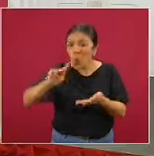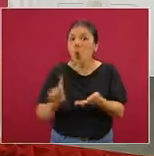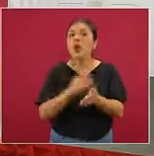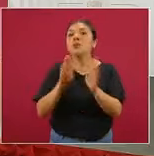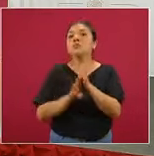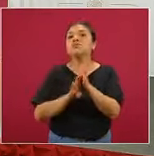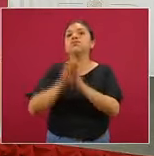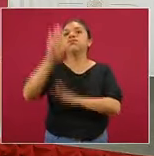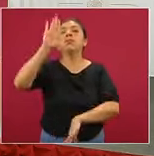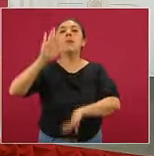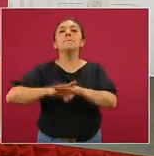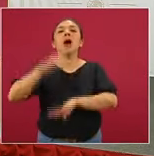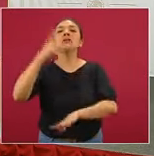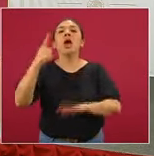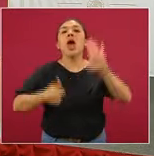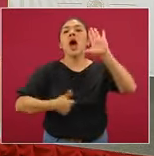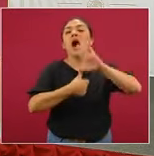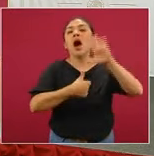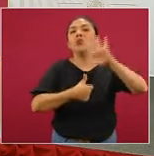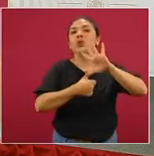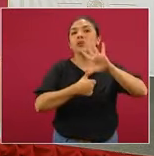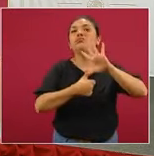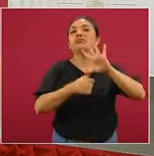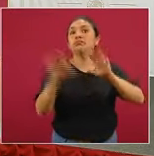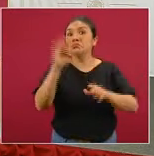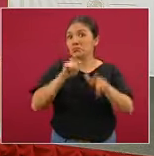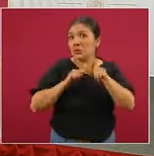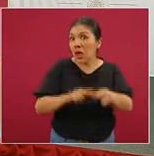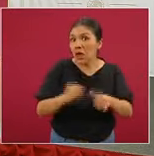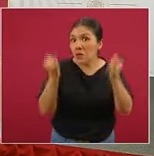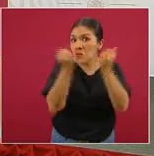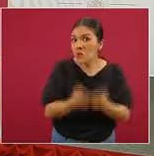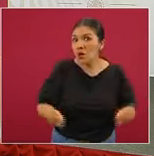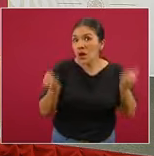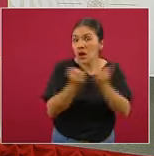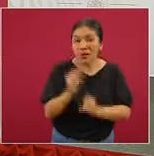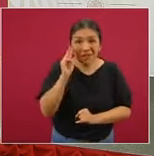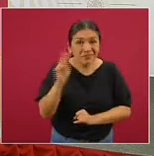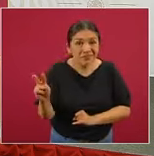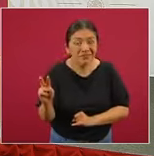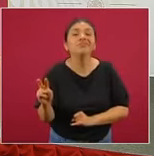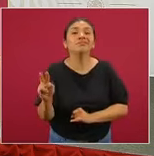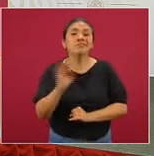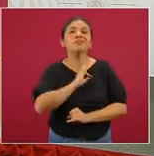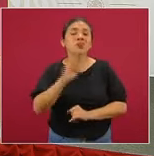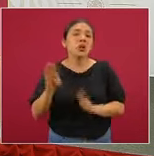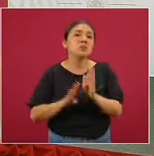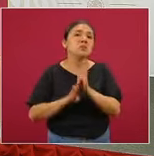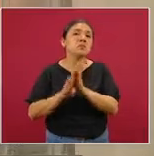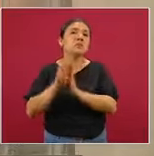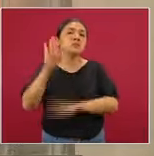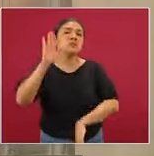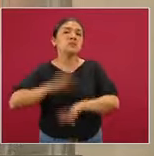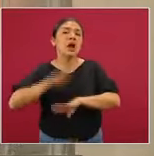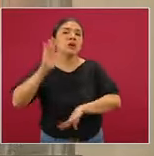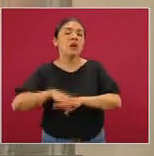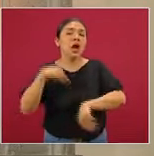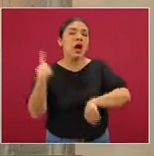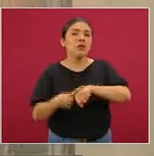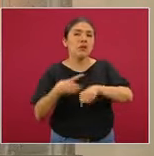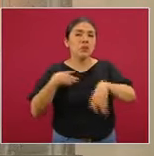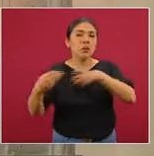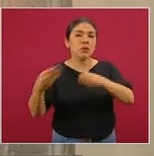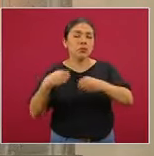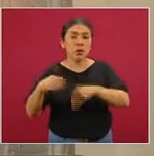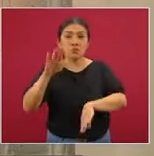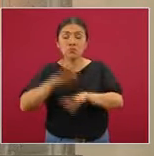a América del Norte si las tendencias como se ven en este momento se mantienen y sobre todo si en América del Norte empiezan a